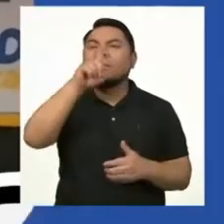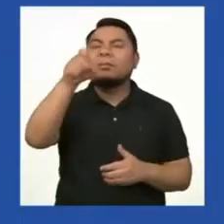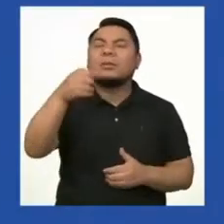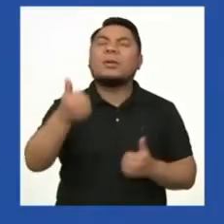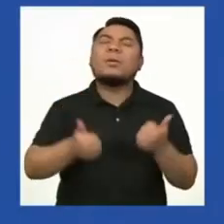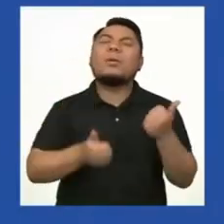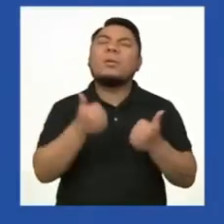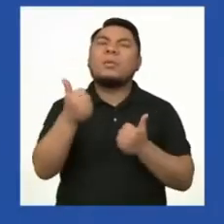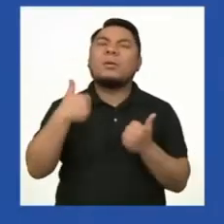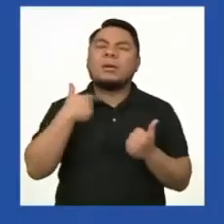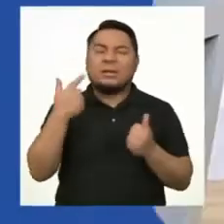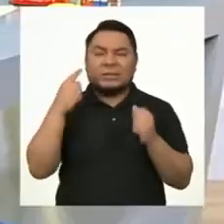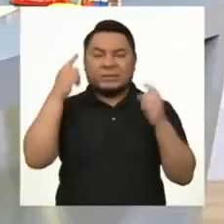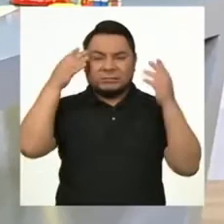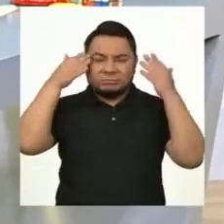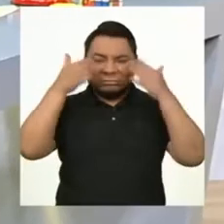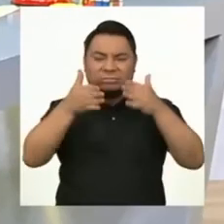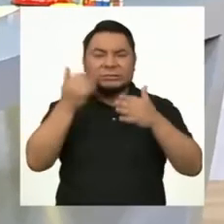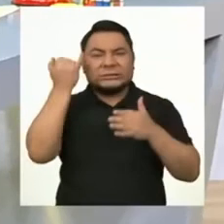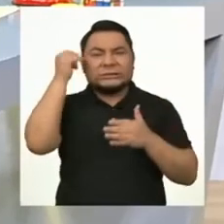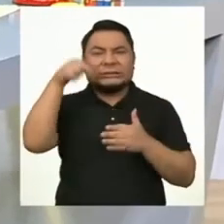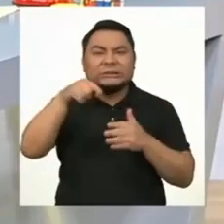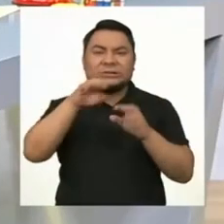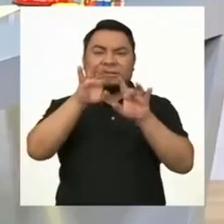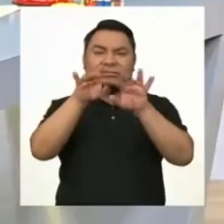la infografía?